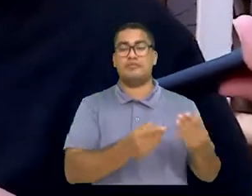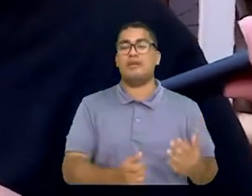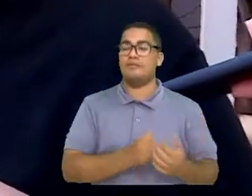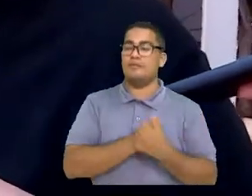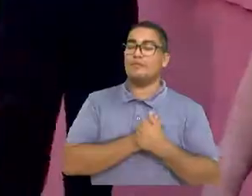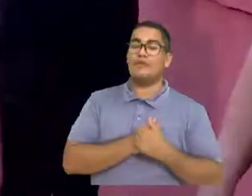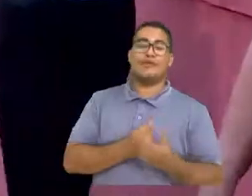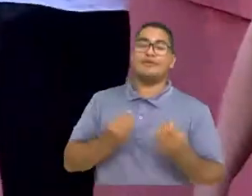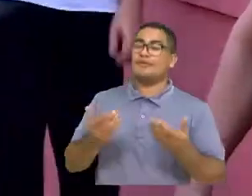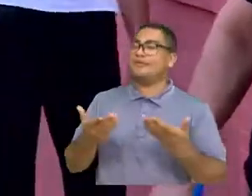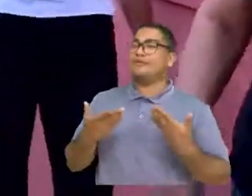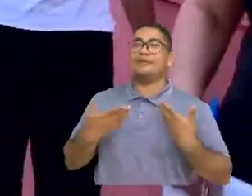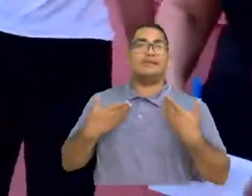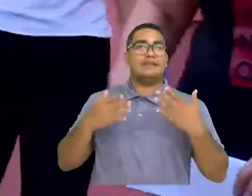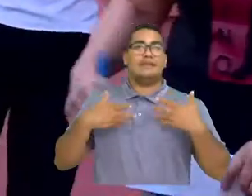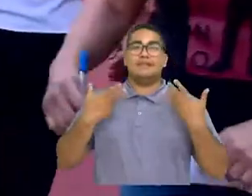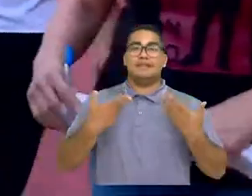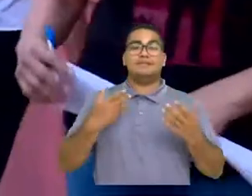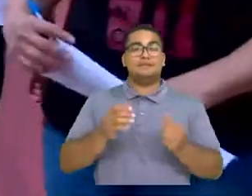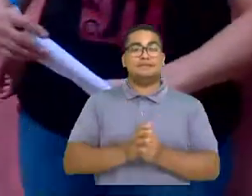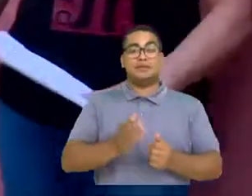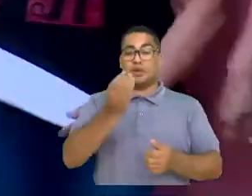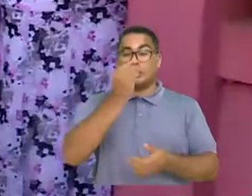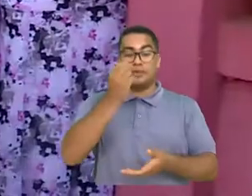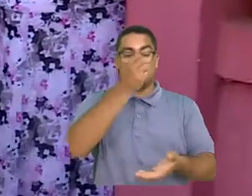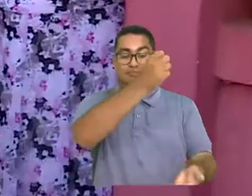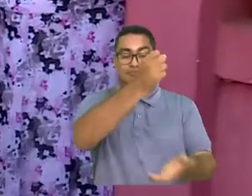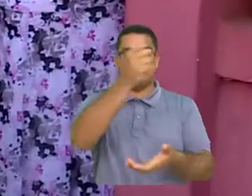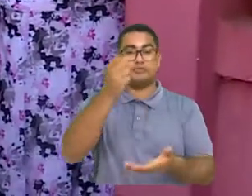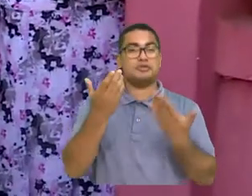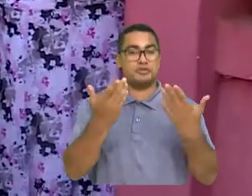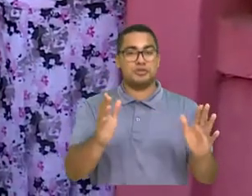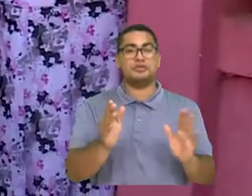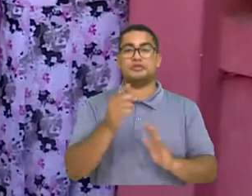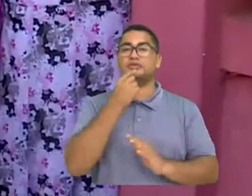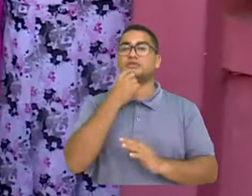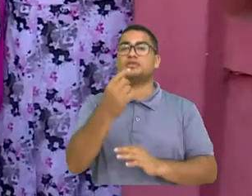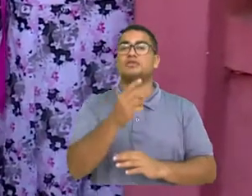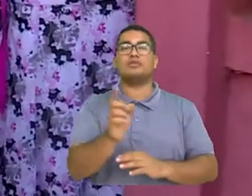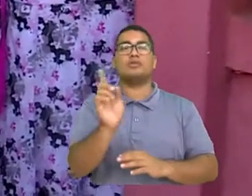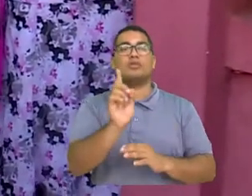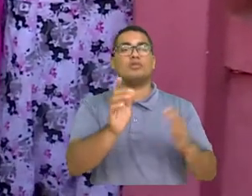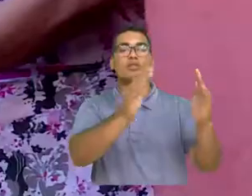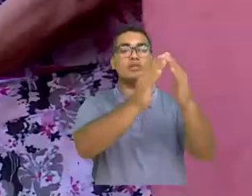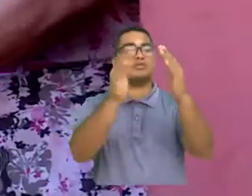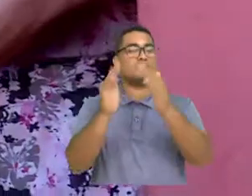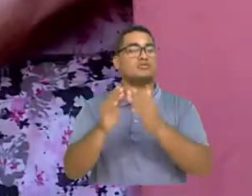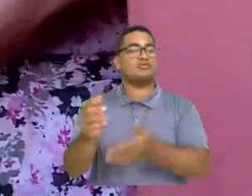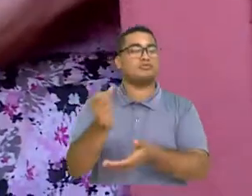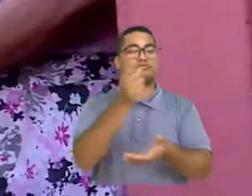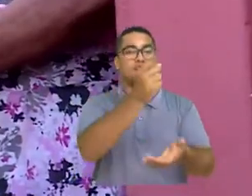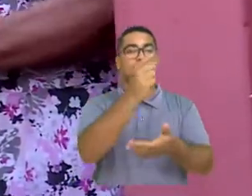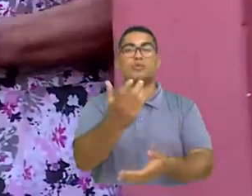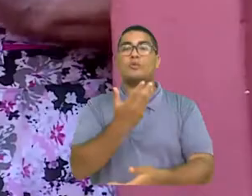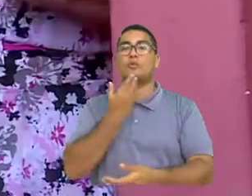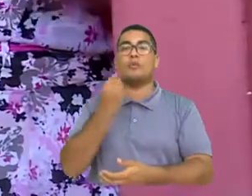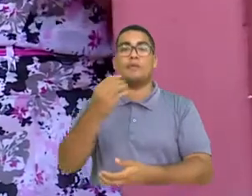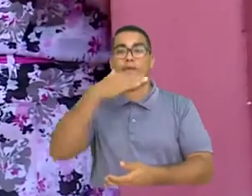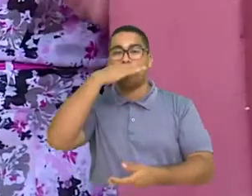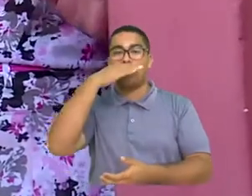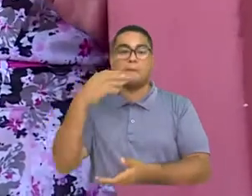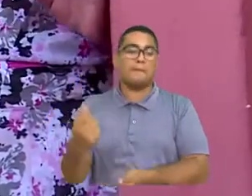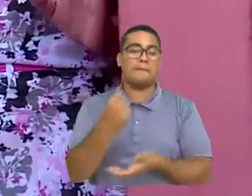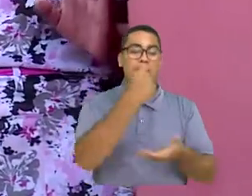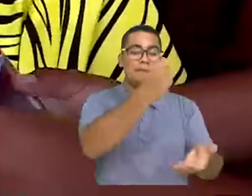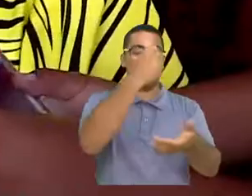y alegría. Cada paquete alimenticio solidario fue entregado en el hogar de cada beneficiario por la juventud sandinista. A